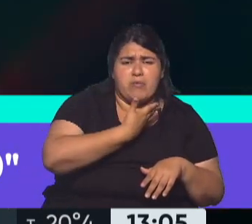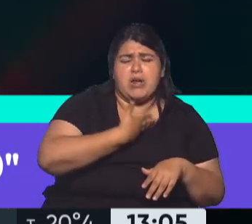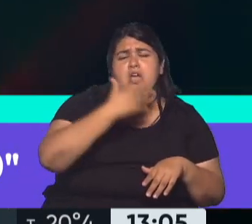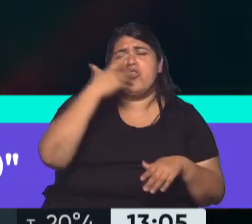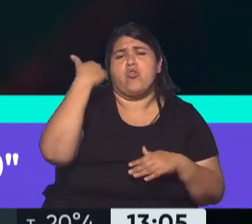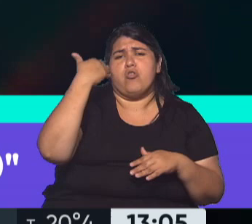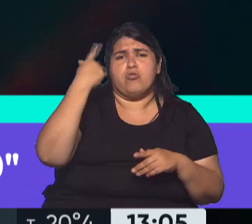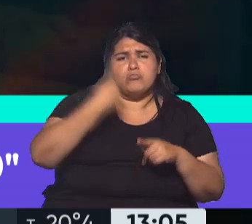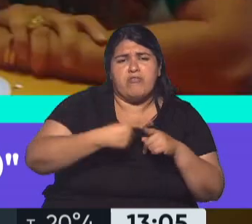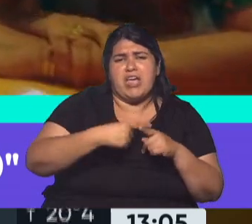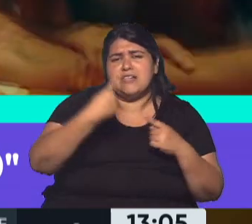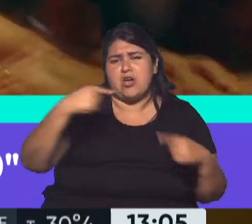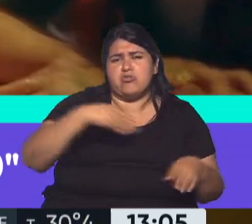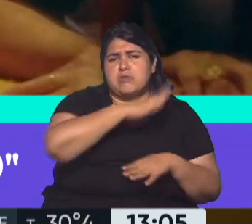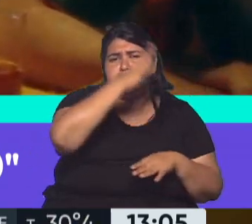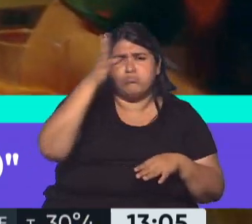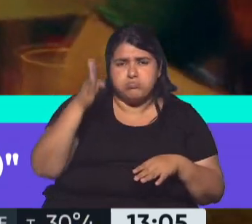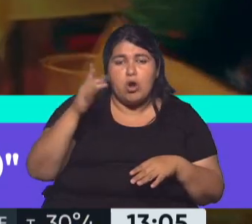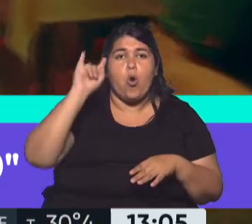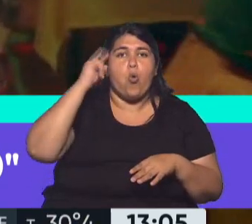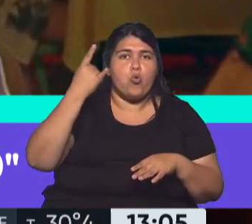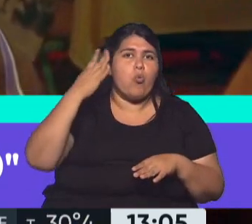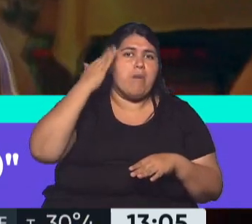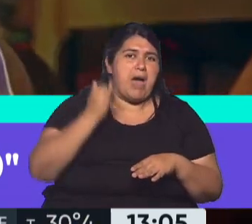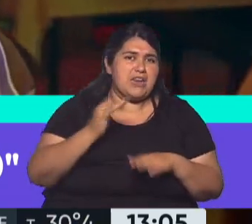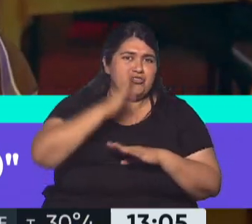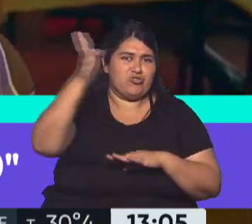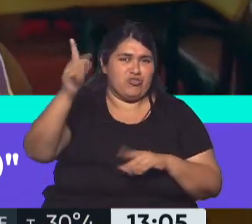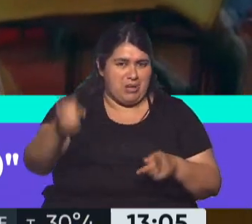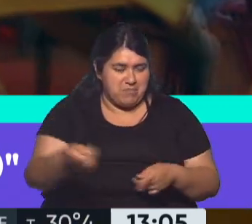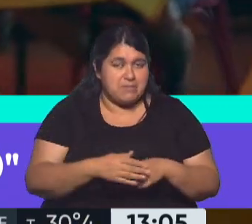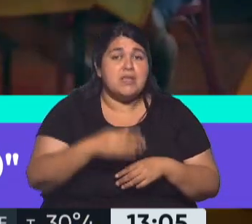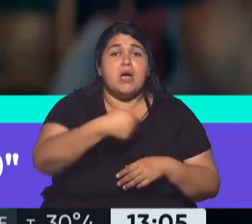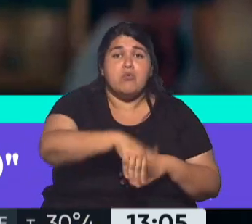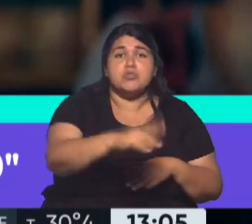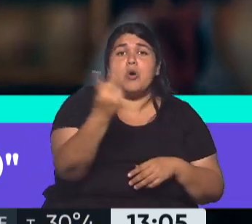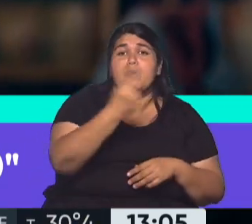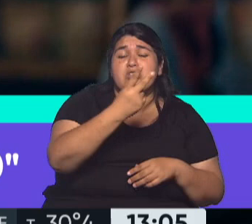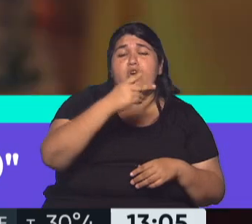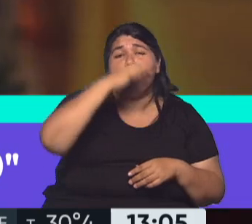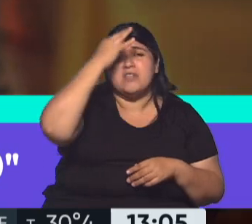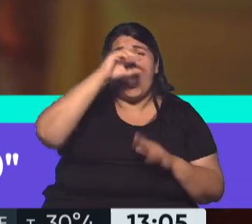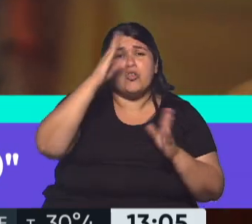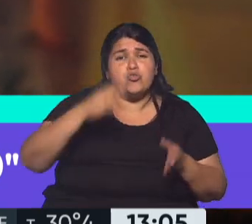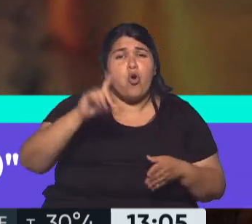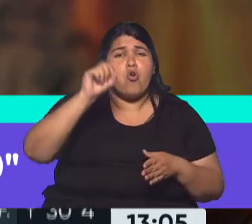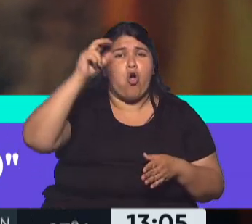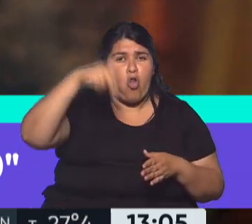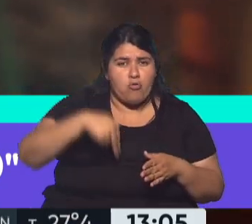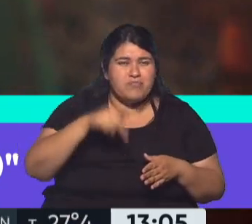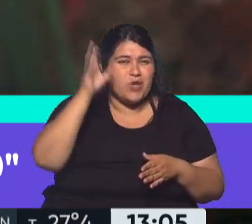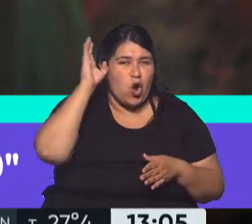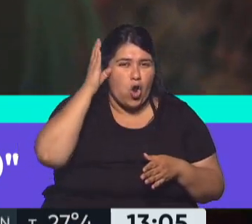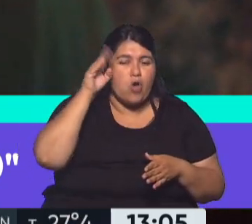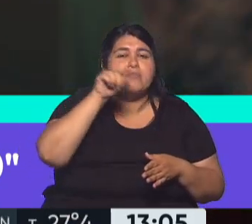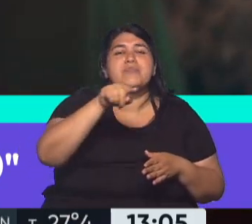está en Uruguay también. Y se viene el 22 la presentación en el Teatro Colón con parte de lo que es la Misa